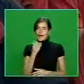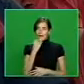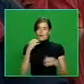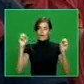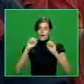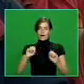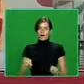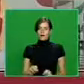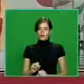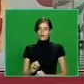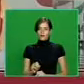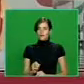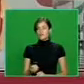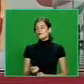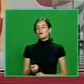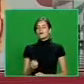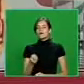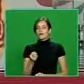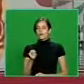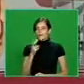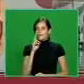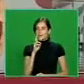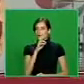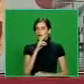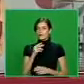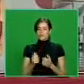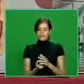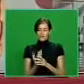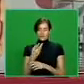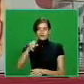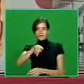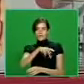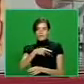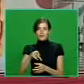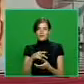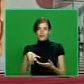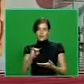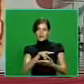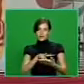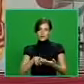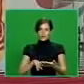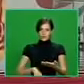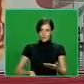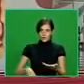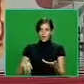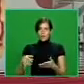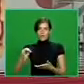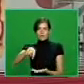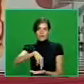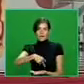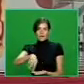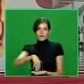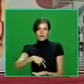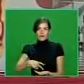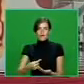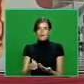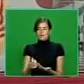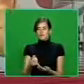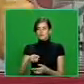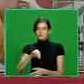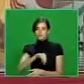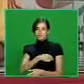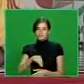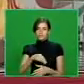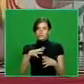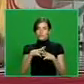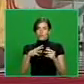madre del teatro nace la poesía la literatura la danza la música